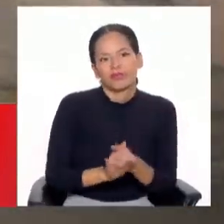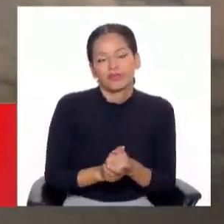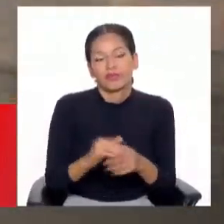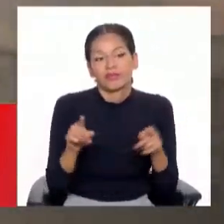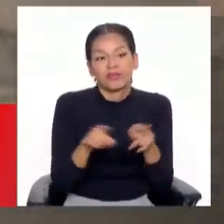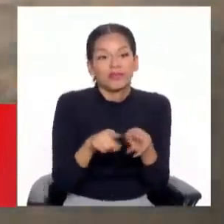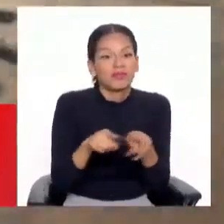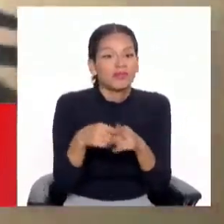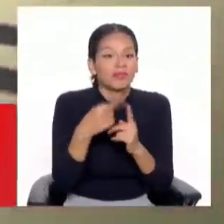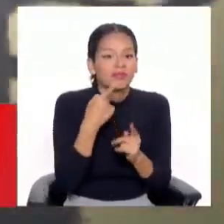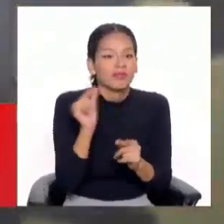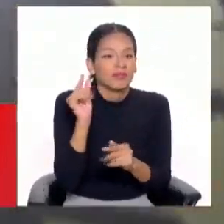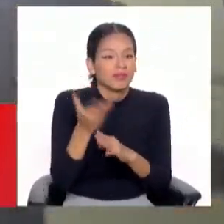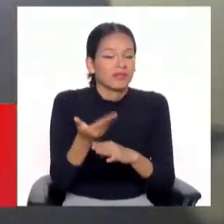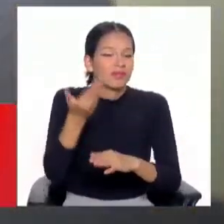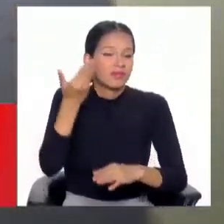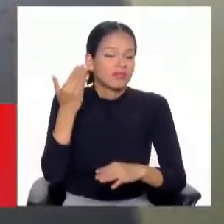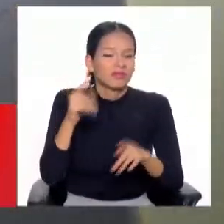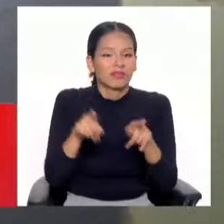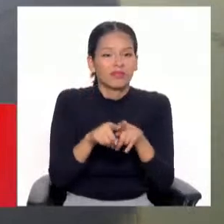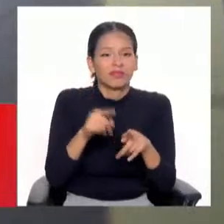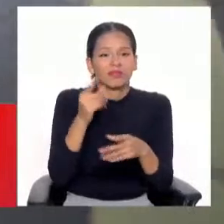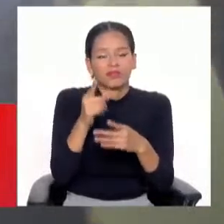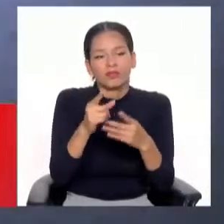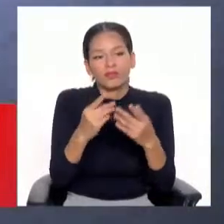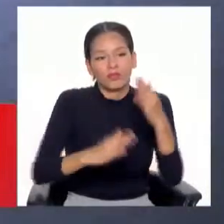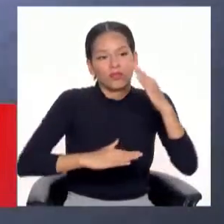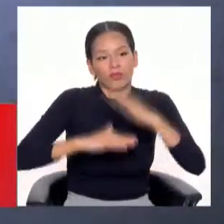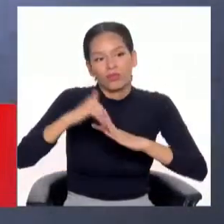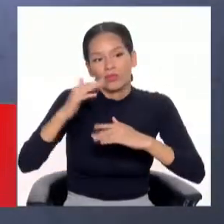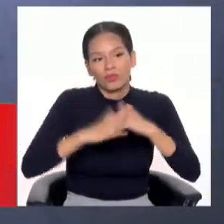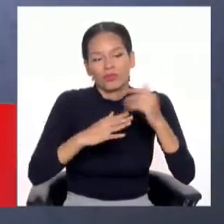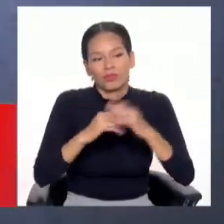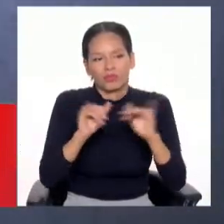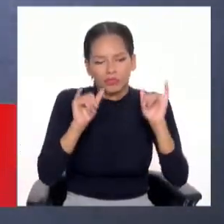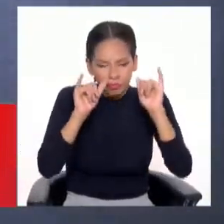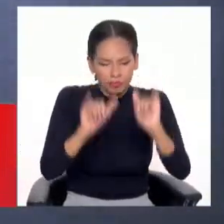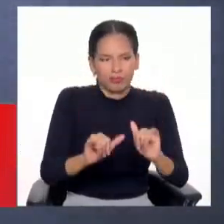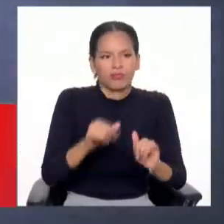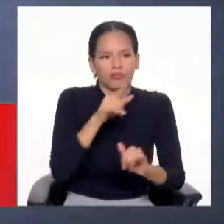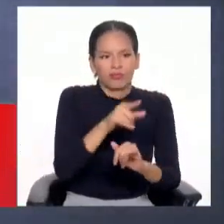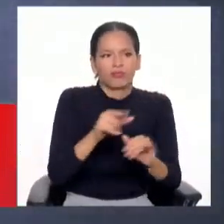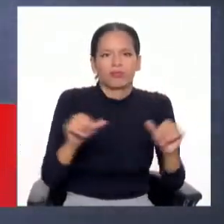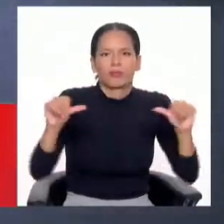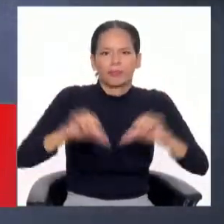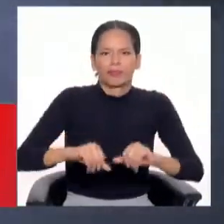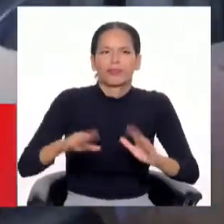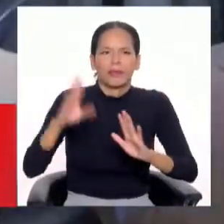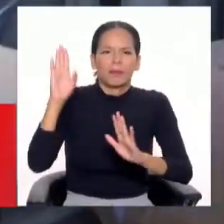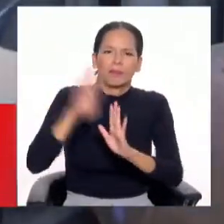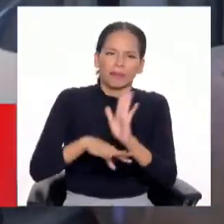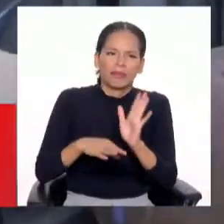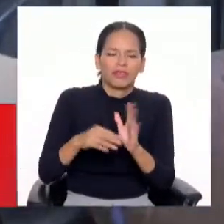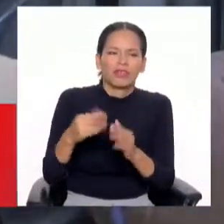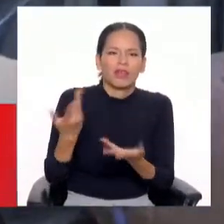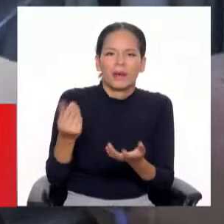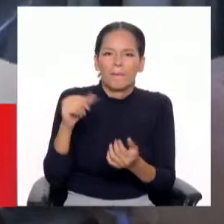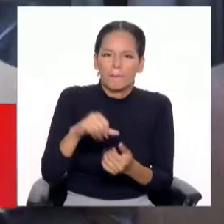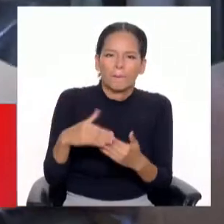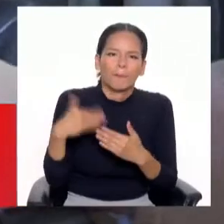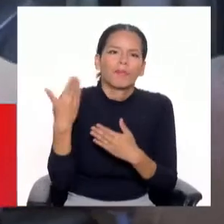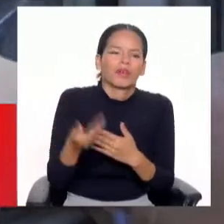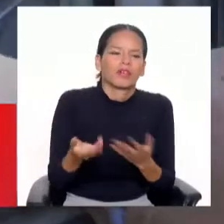que recientemente, producto de algunas obras, dejaron la pista en peor estado. Escarbado, no sé